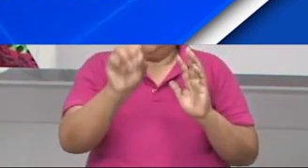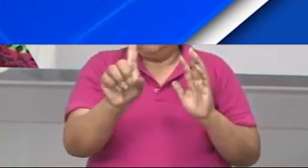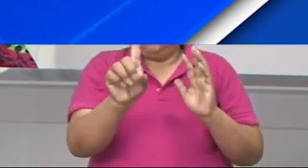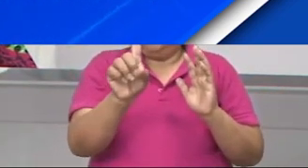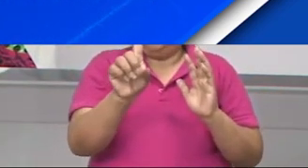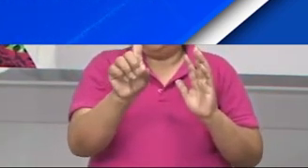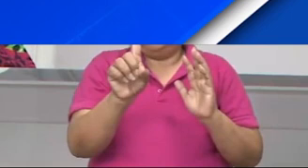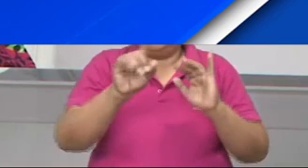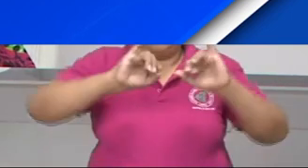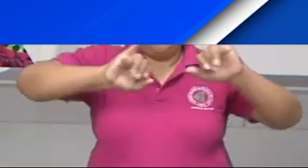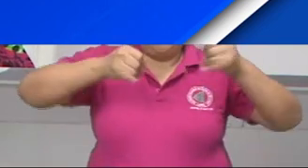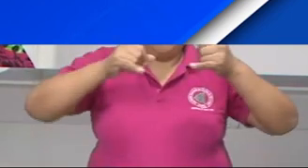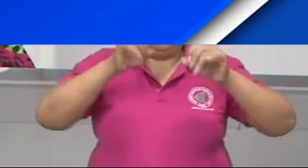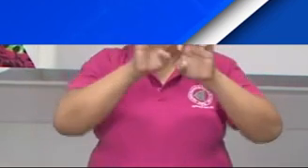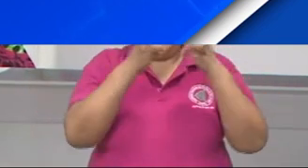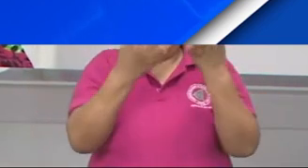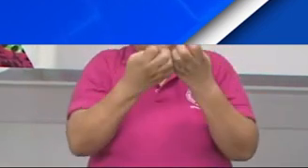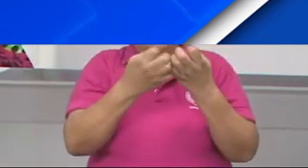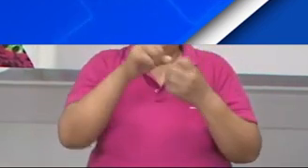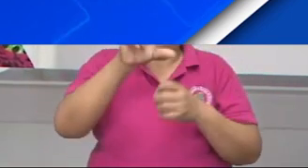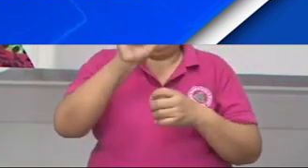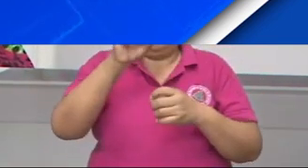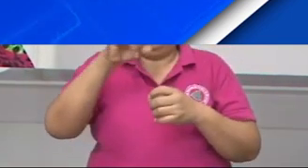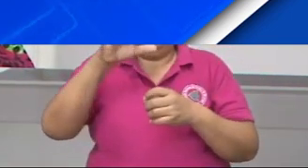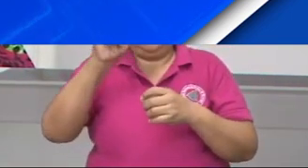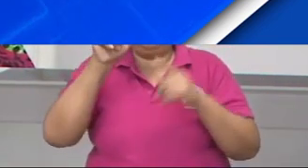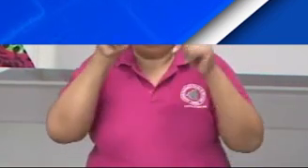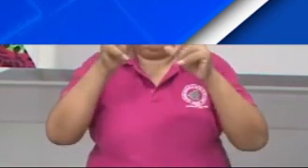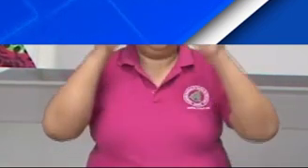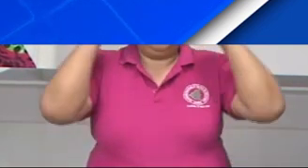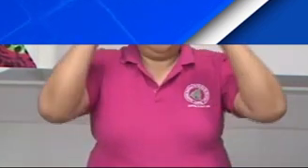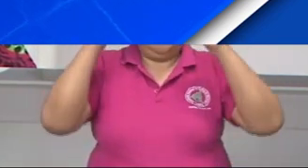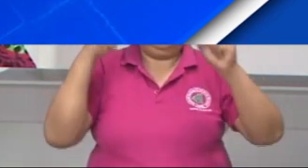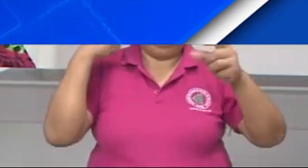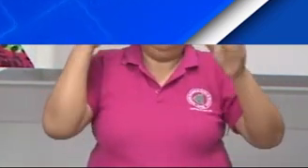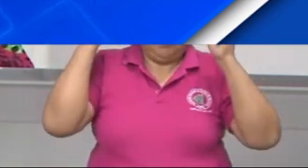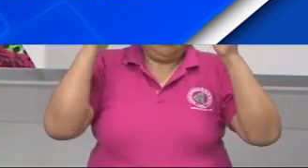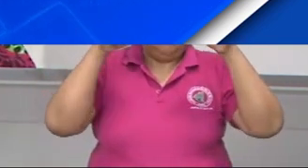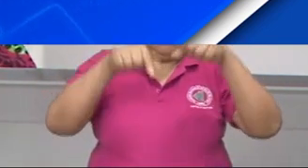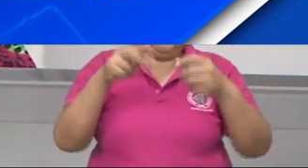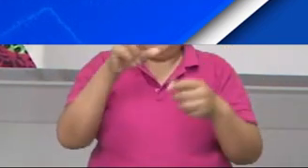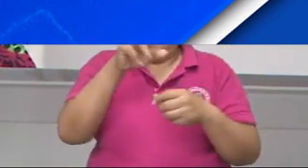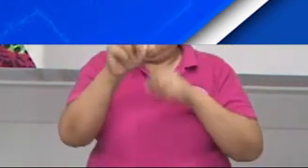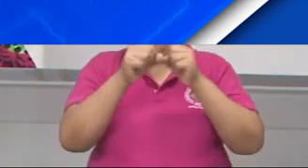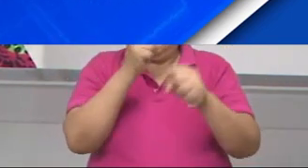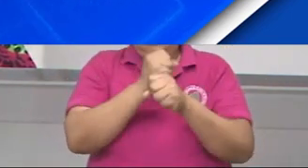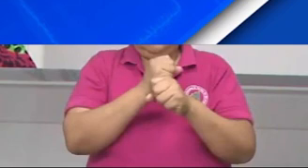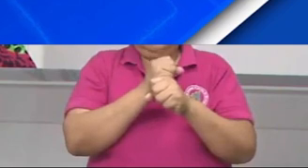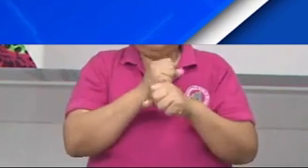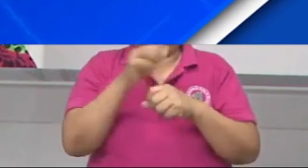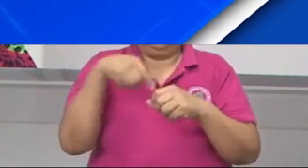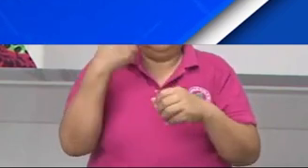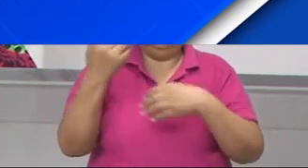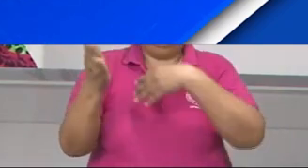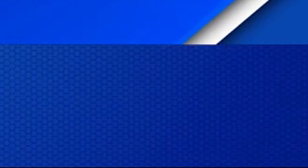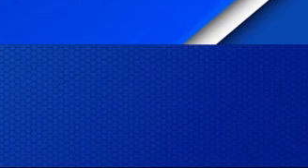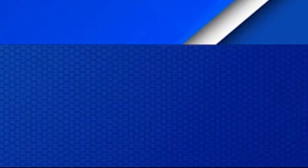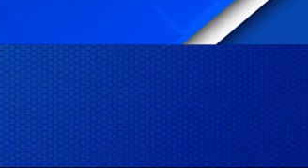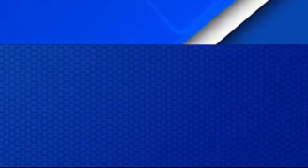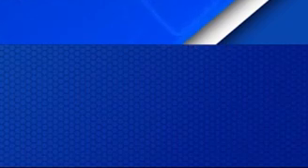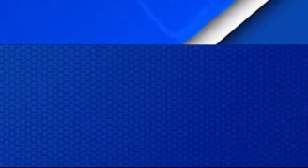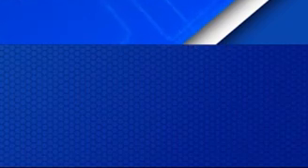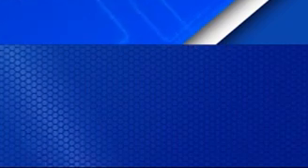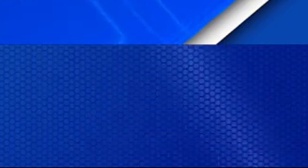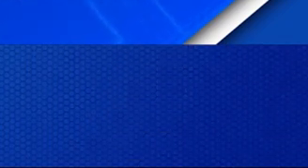1961 juega para el equipo La Nica y logran ser campeones. Ese mismo año es convocado a